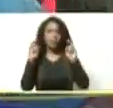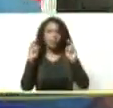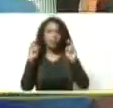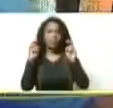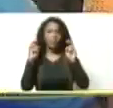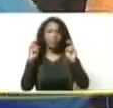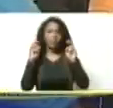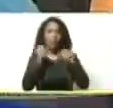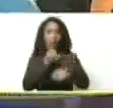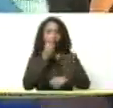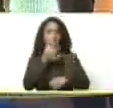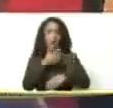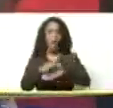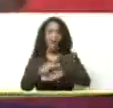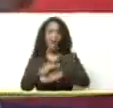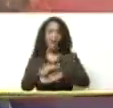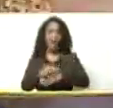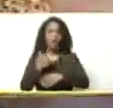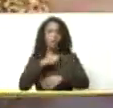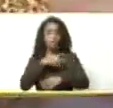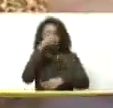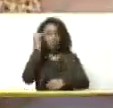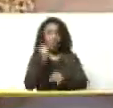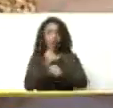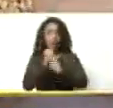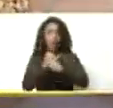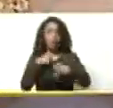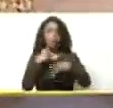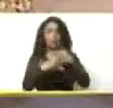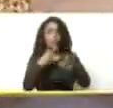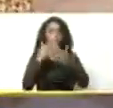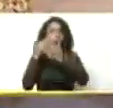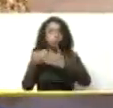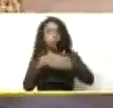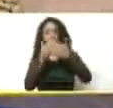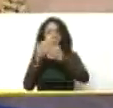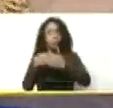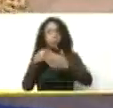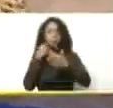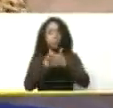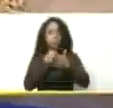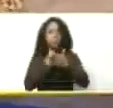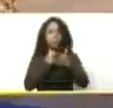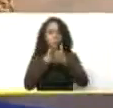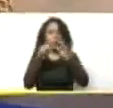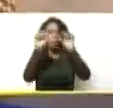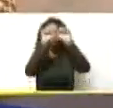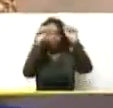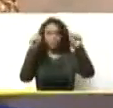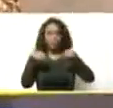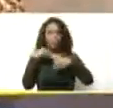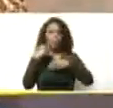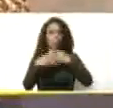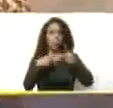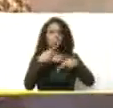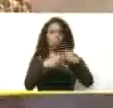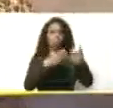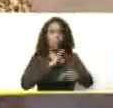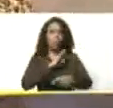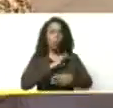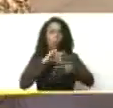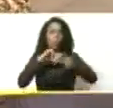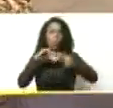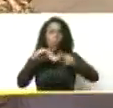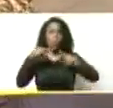buena carne estamos tratando un proceso de estudios genéticos constantes sistemáticos para ir produciendo nuestra propia genética